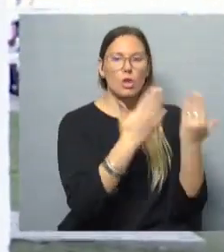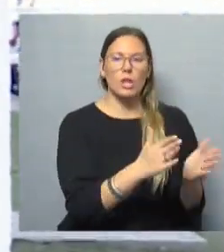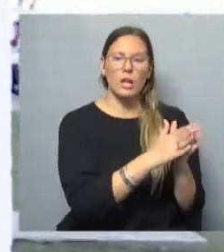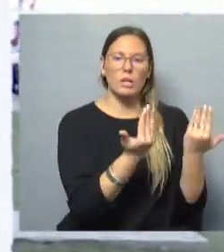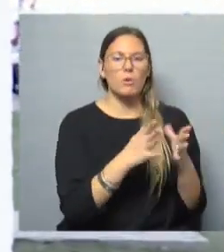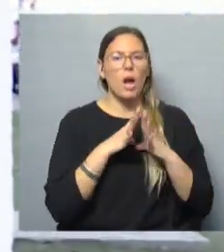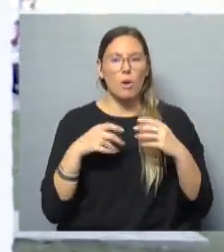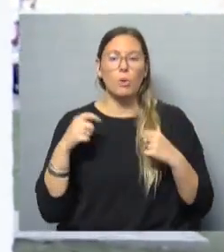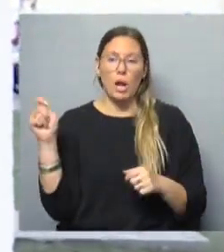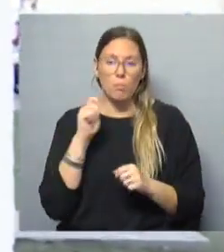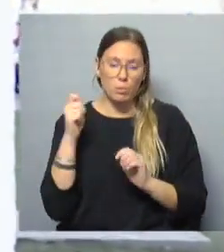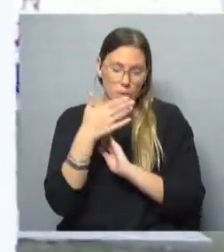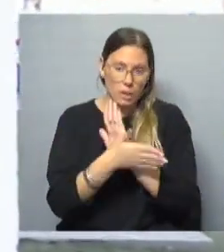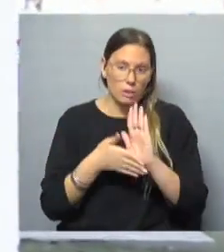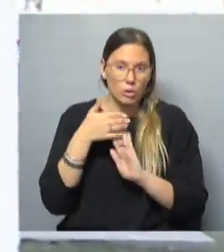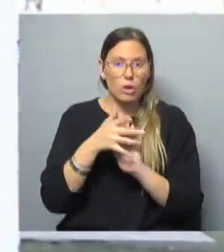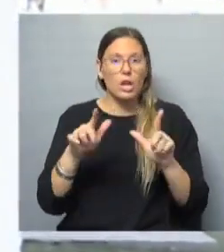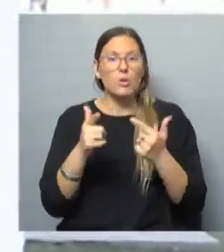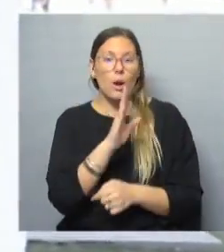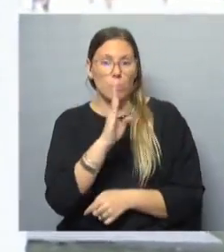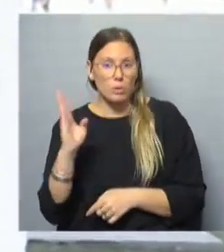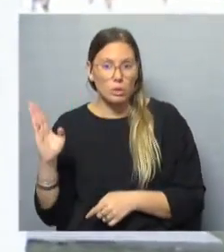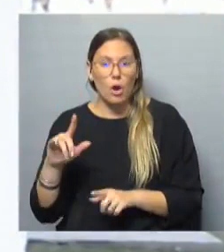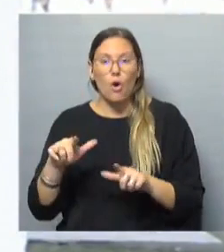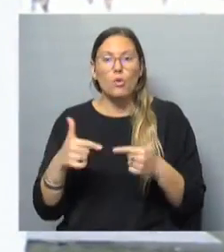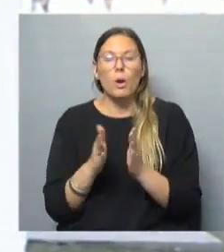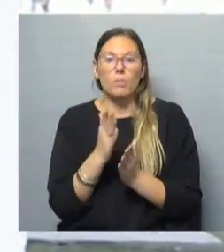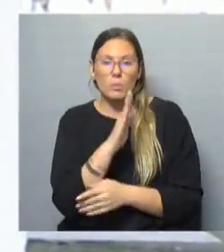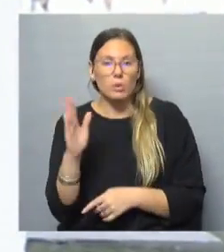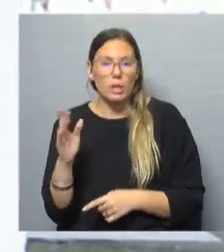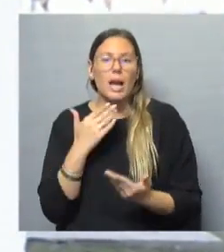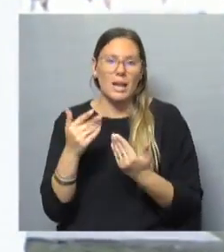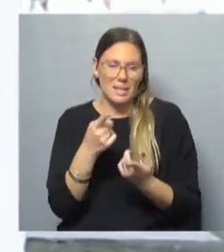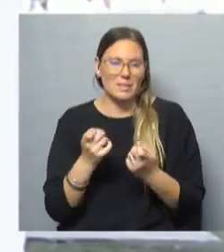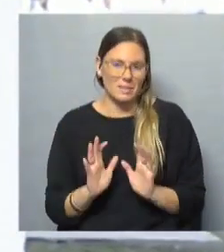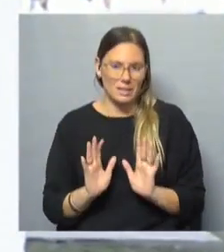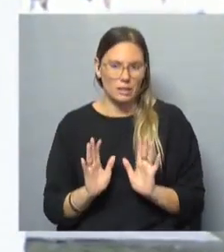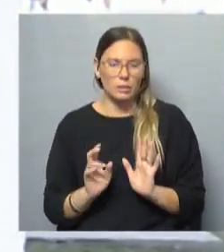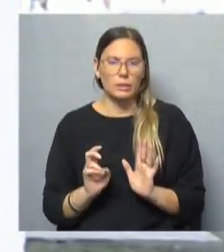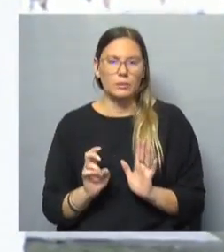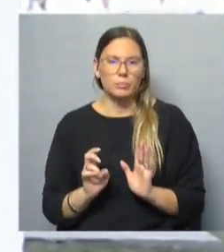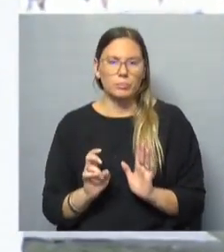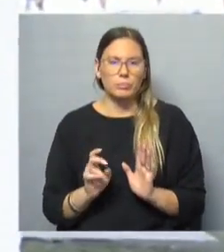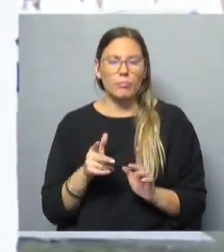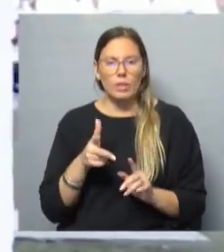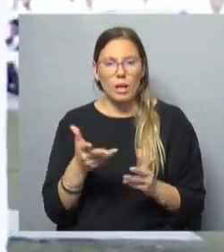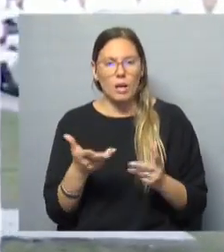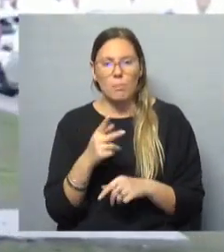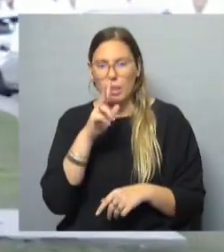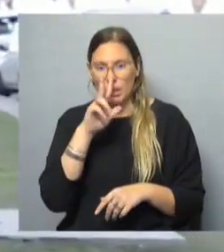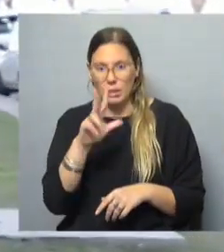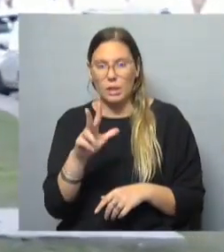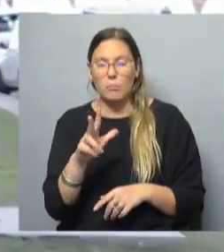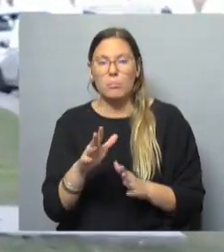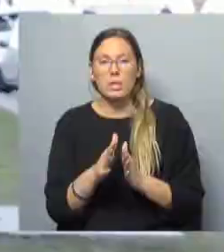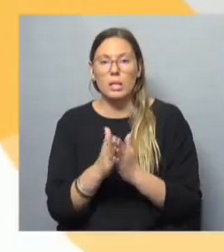a escuelas públicas de todo el país que no tienen biblioteca o que no tienen biblioteca acorde a sus necesidades. A la fecha llevamos más de 3.000 libros